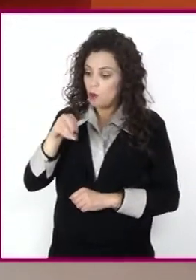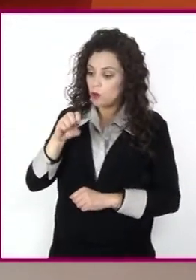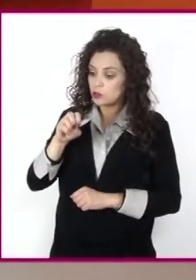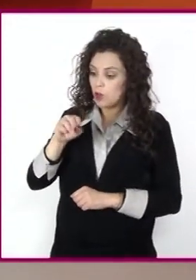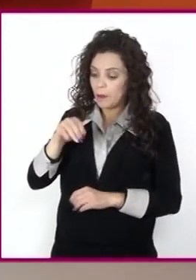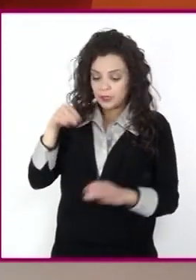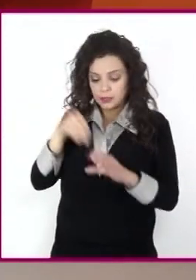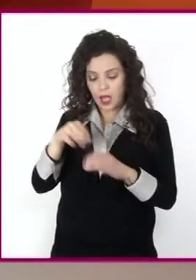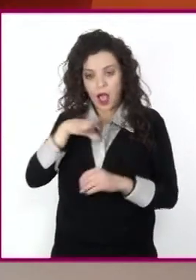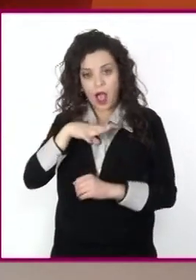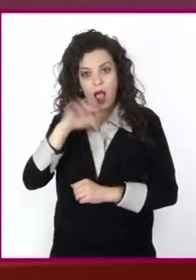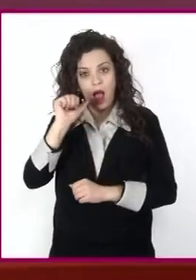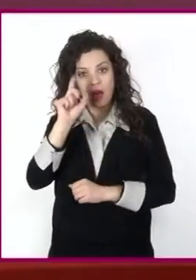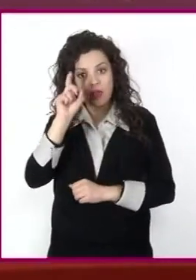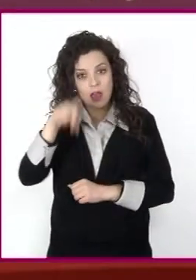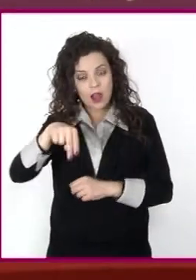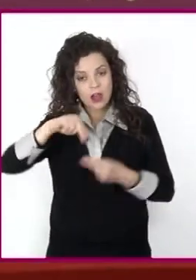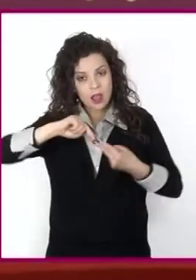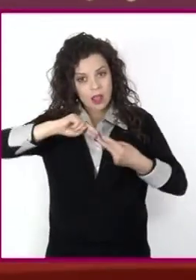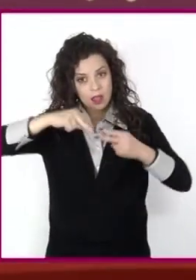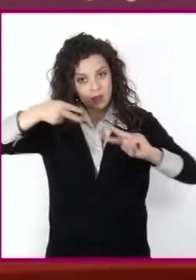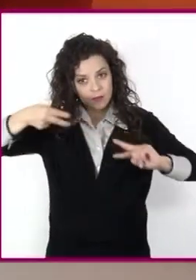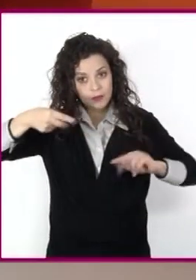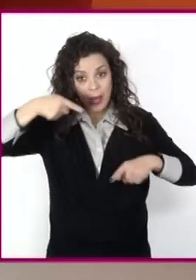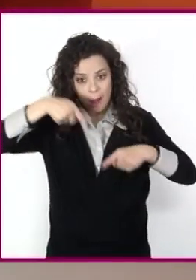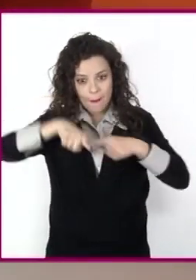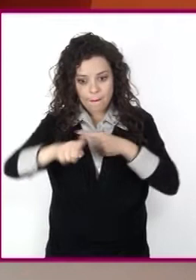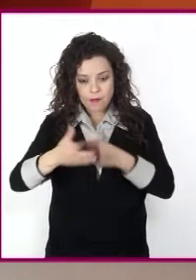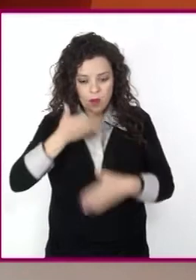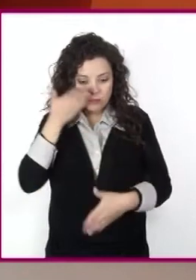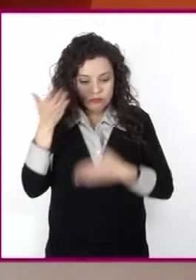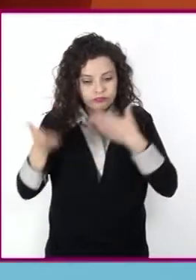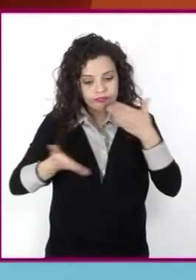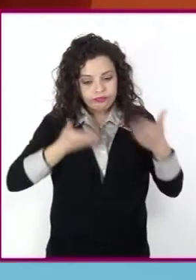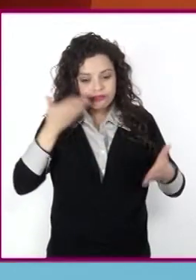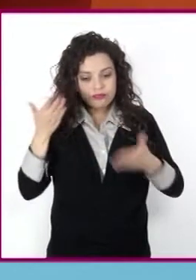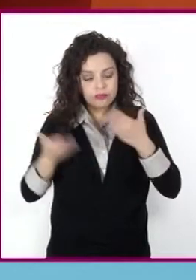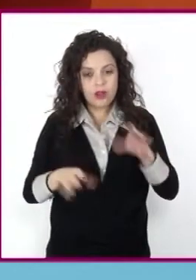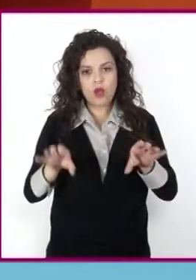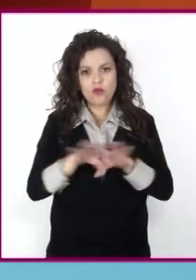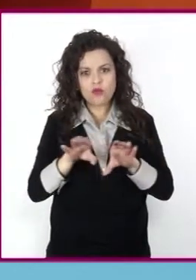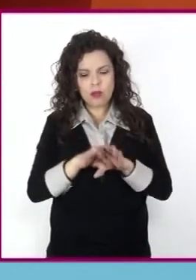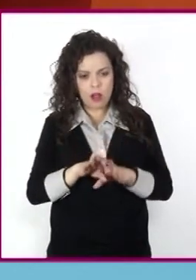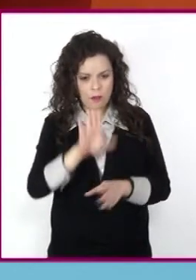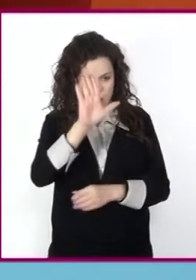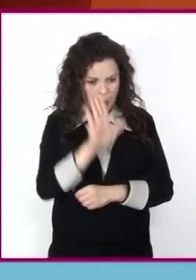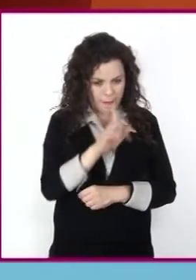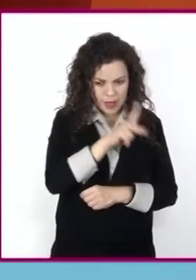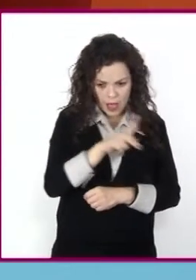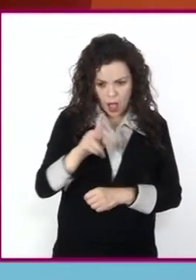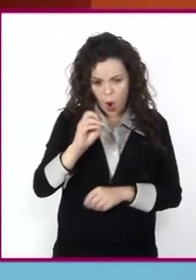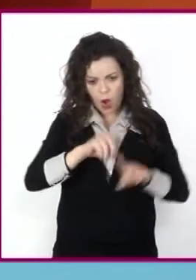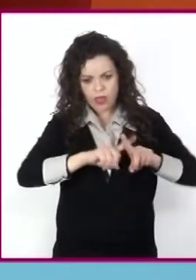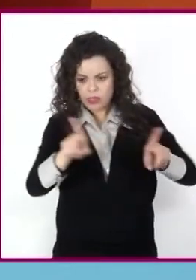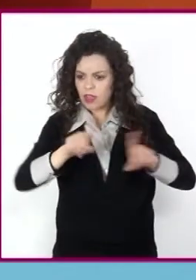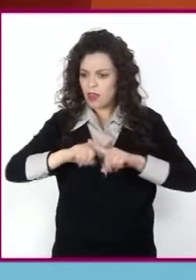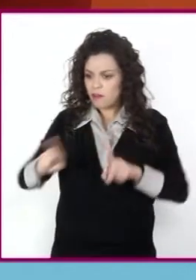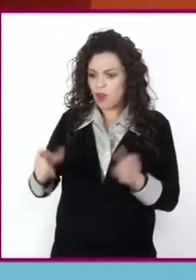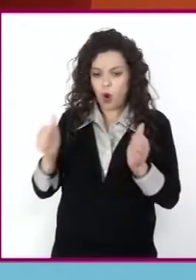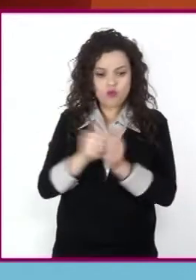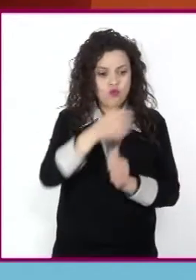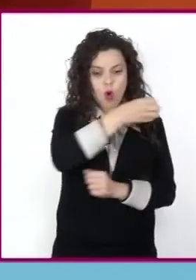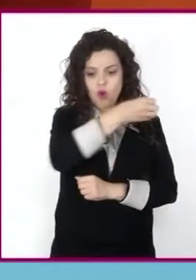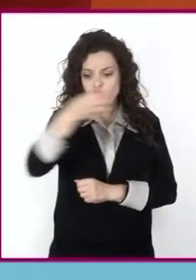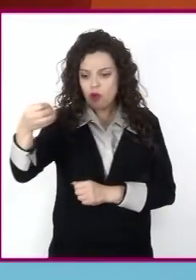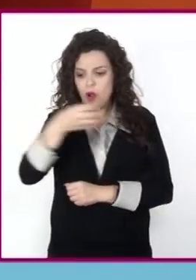almacenan ADN, empezaron a analizarlo, ver sus semejanzas y diferencias, ordenándolos en parejas